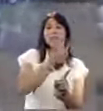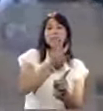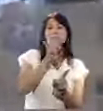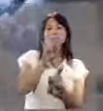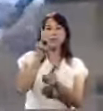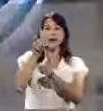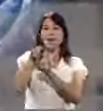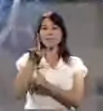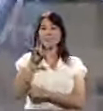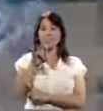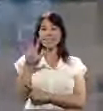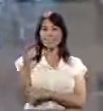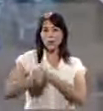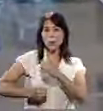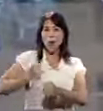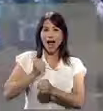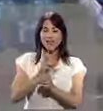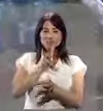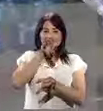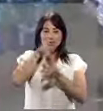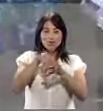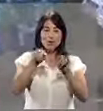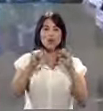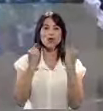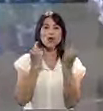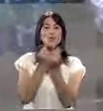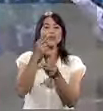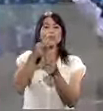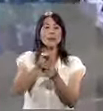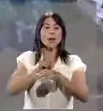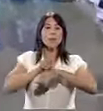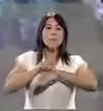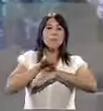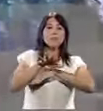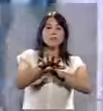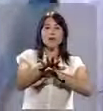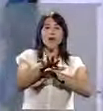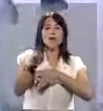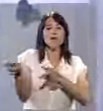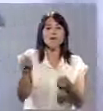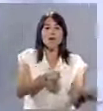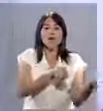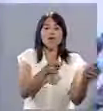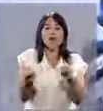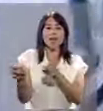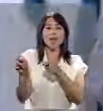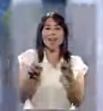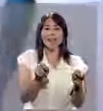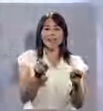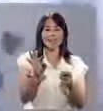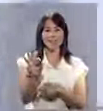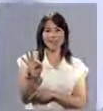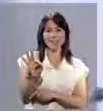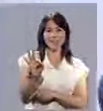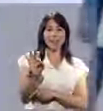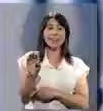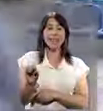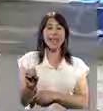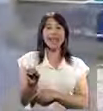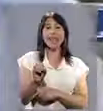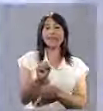54 y 75 años, forman parte del grupo Proyección Folclórica Tiquí de la sede de Occidente de la